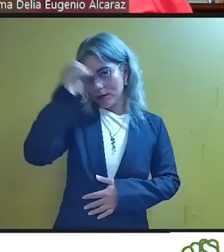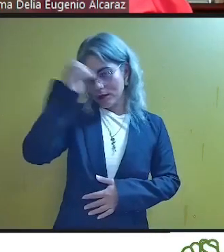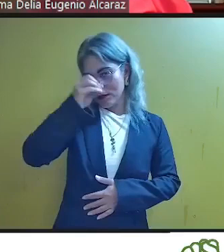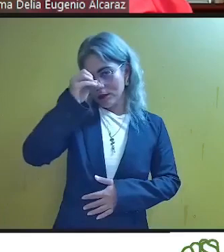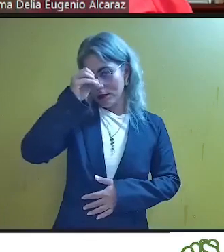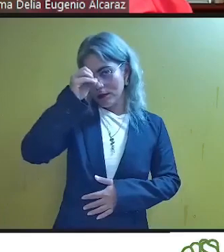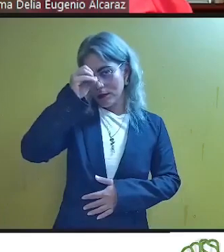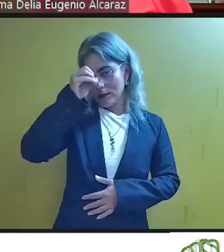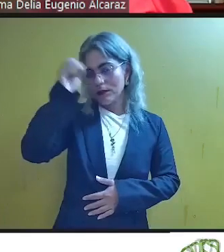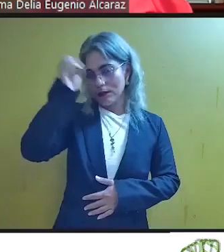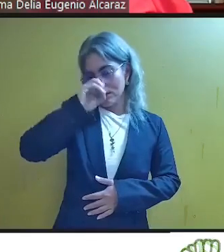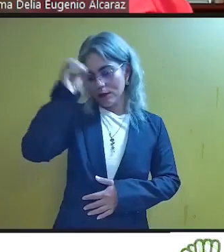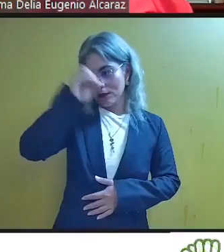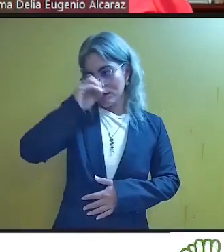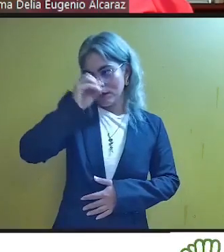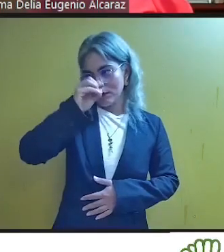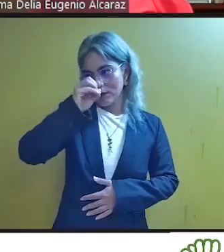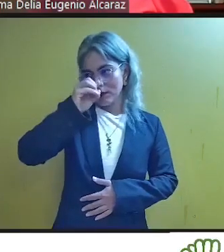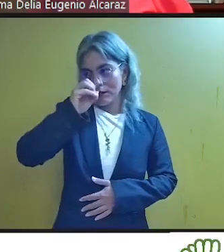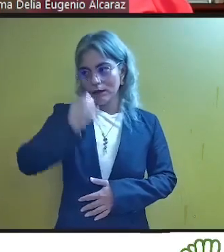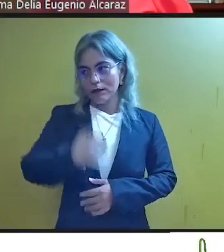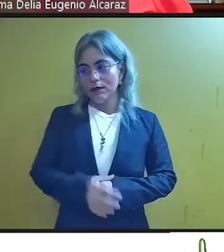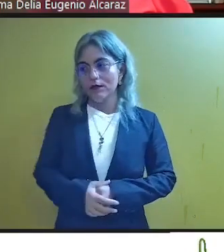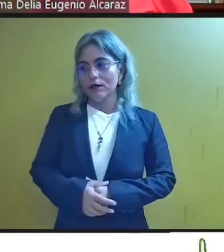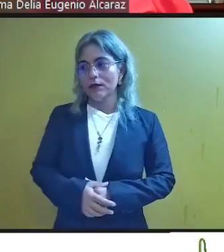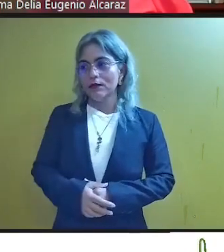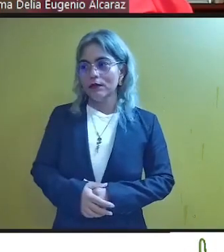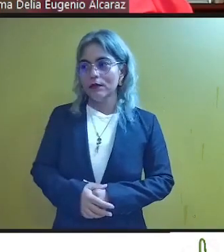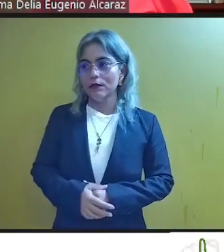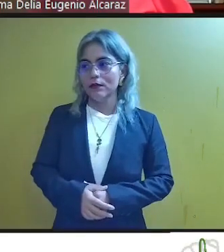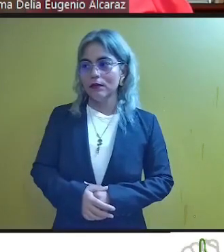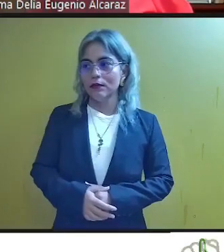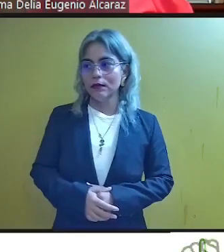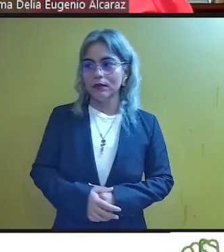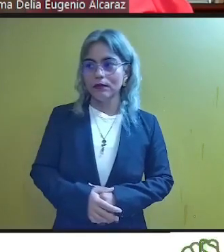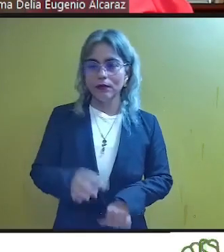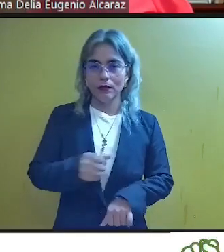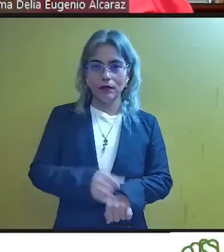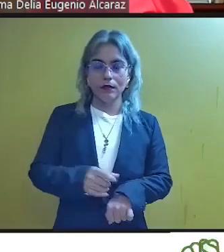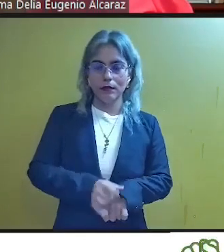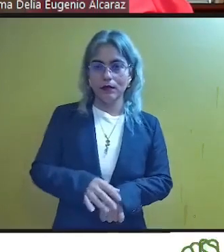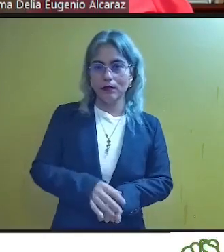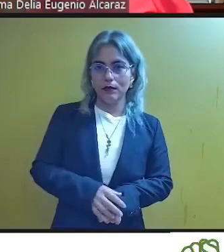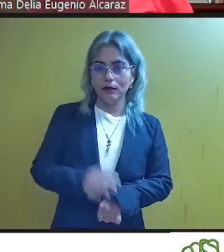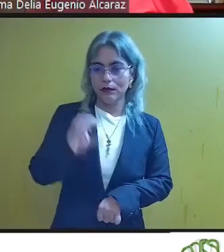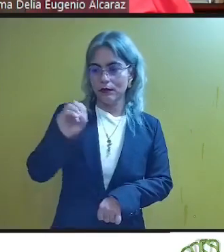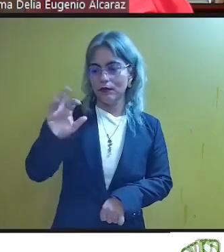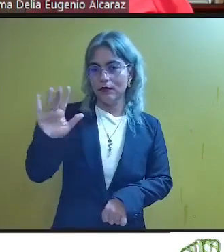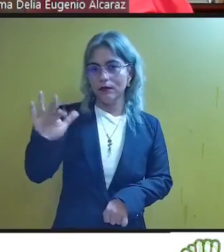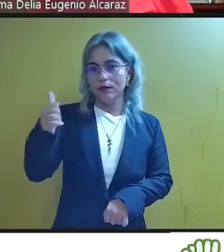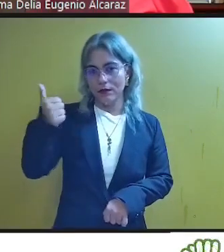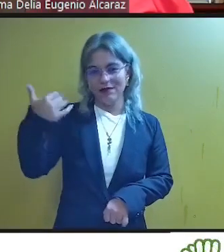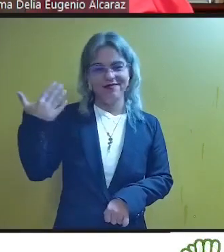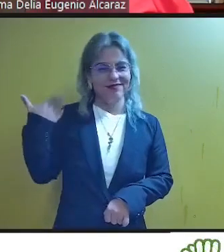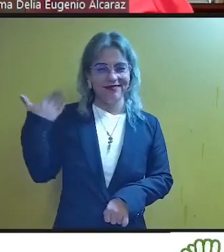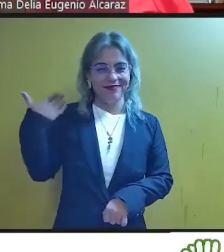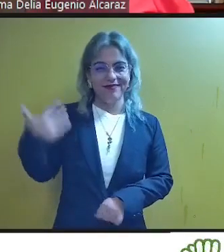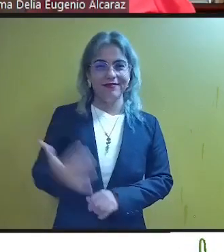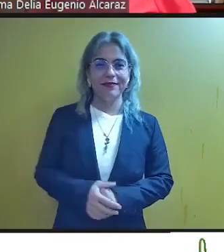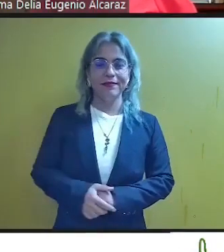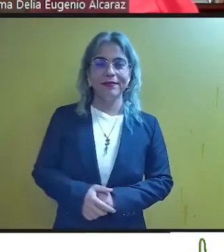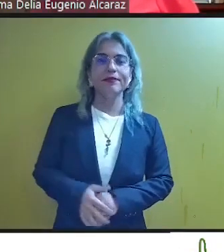citados en el GEC 56 que nos antecedió,